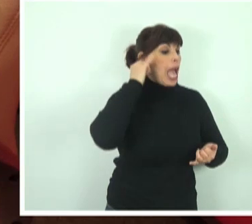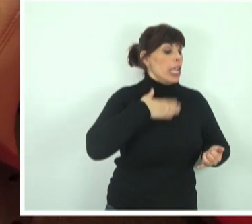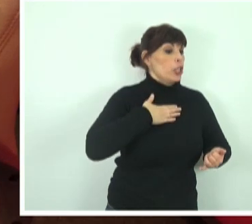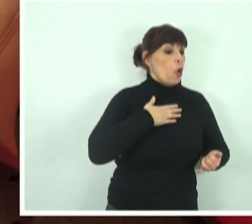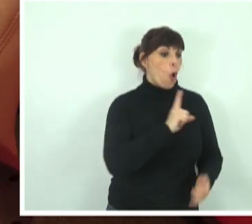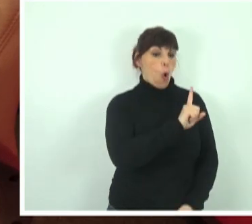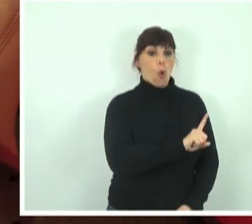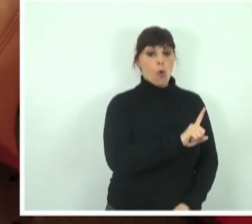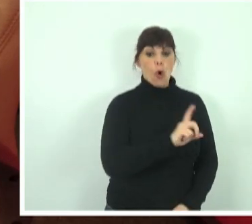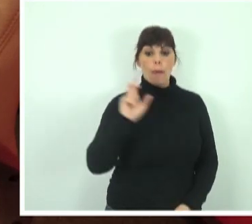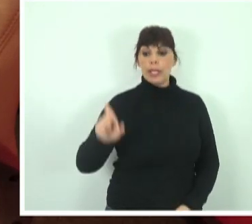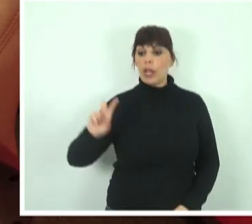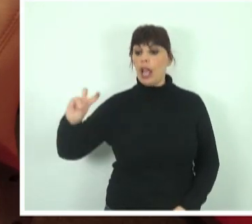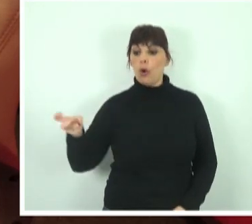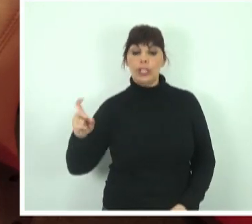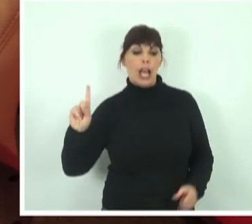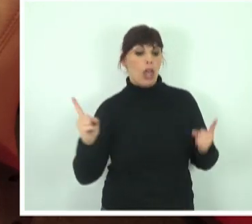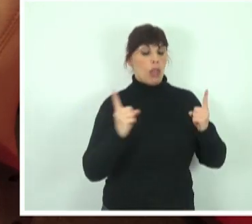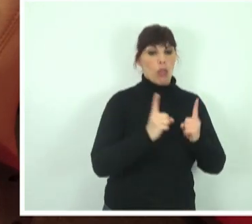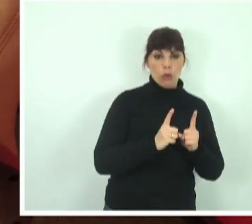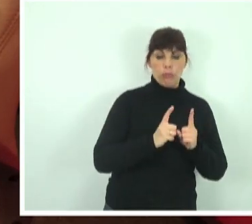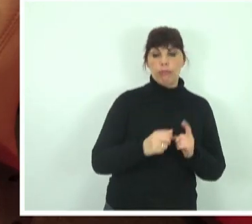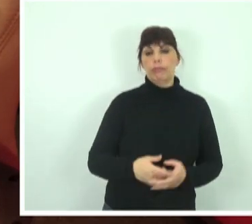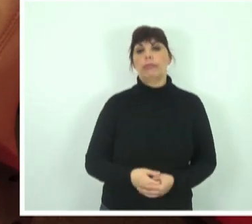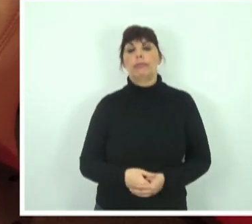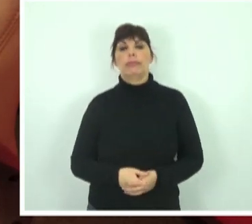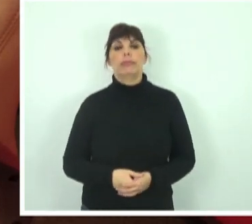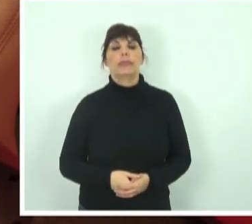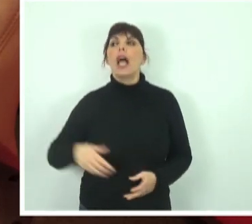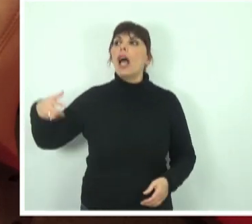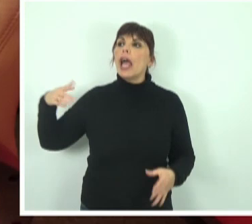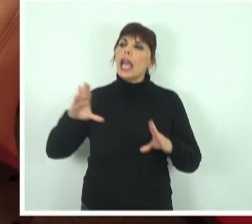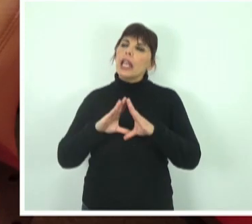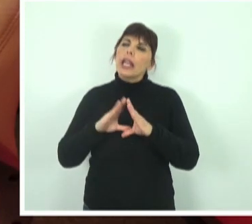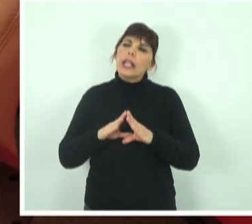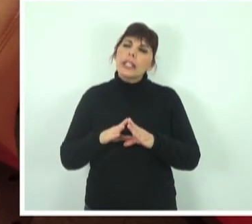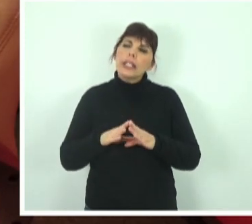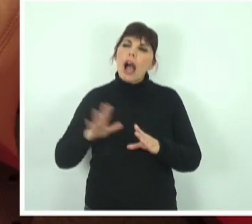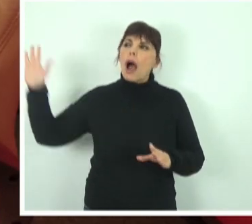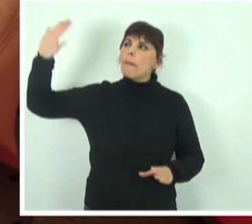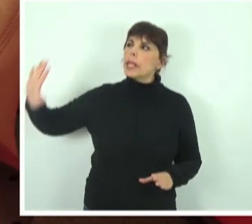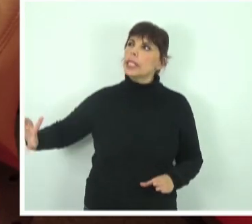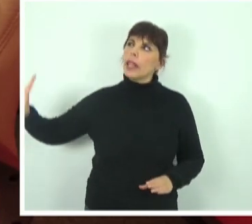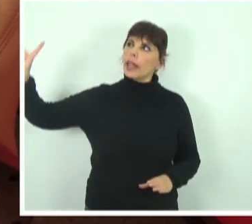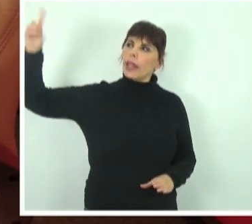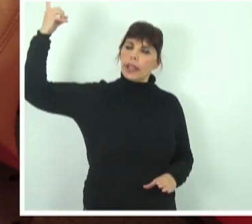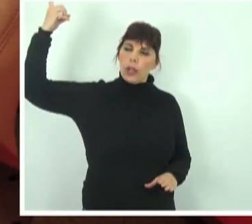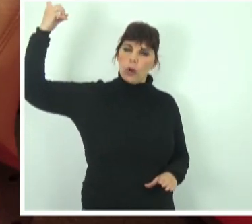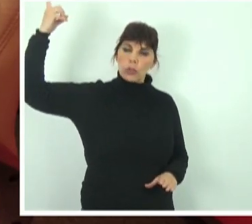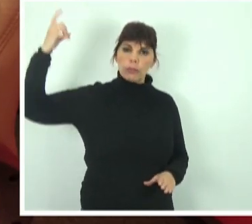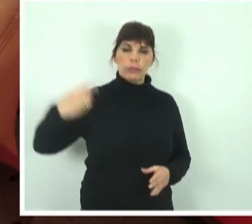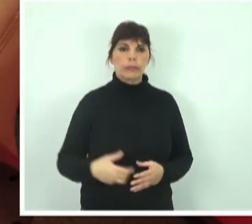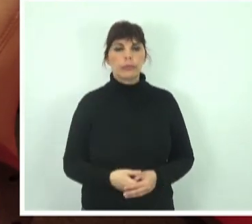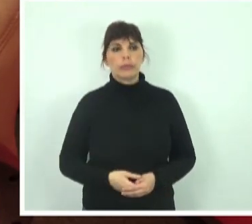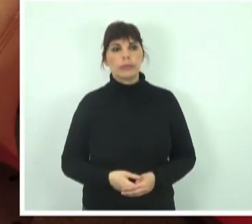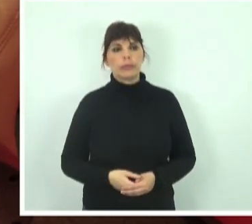Tenemos en la iglesia esa presencia del Señor. La presencia donde dos están congregados. Y luego